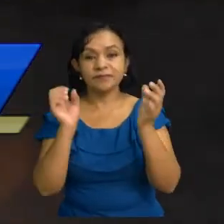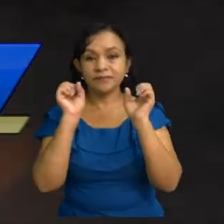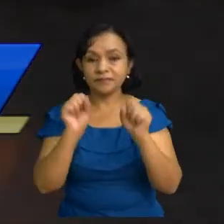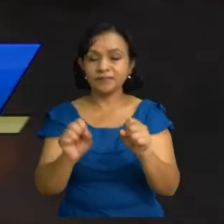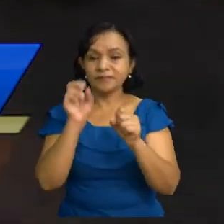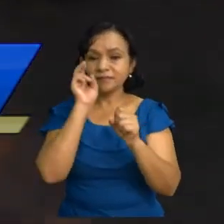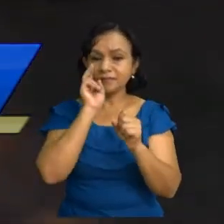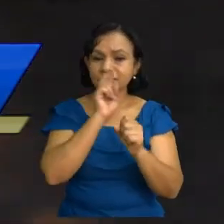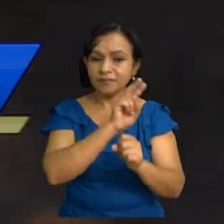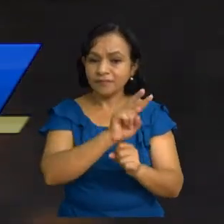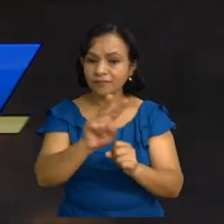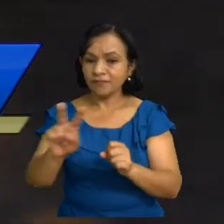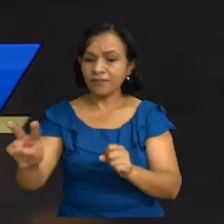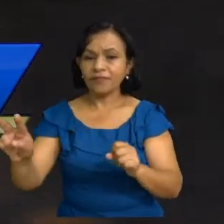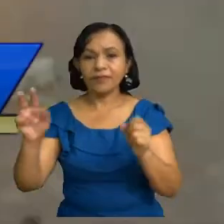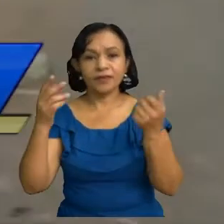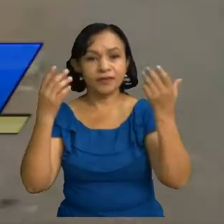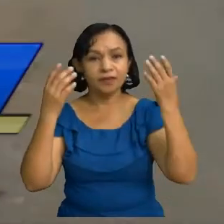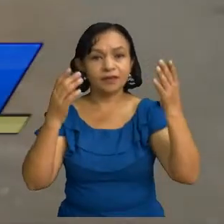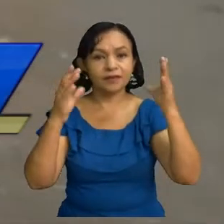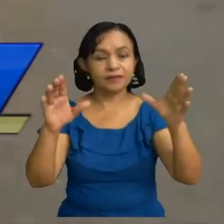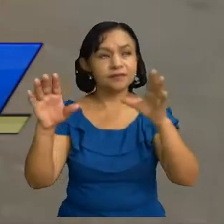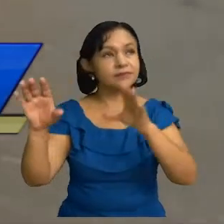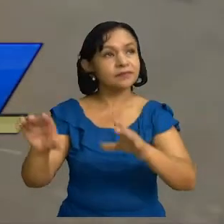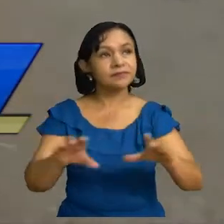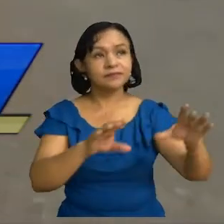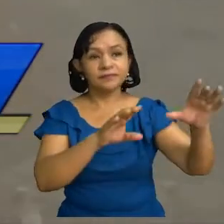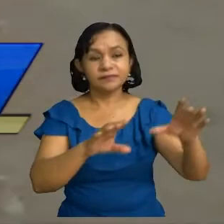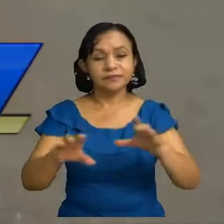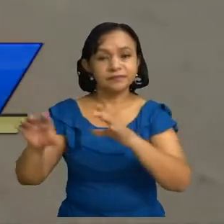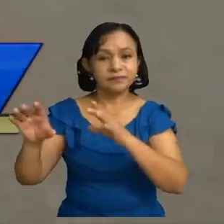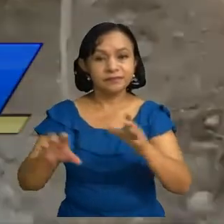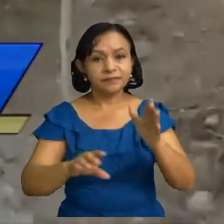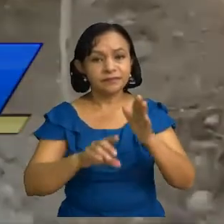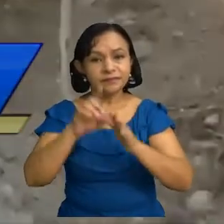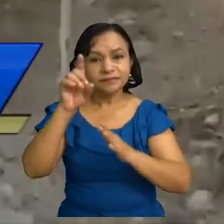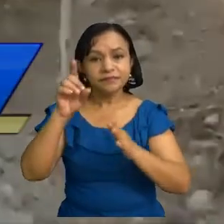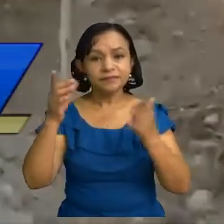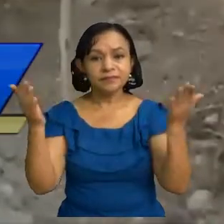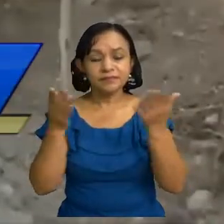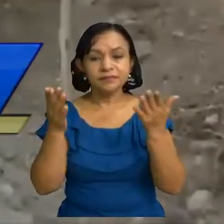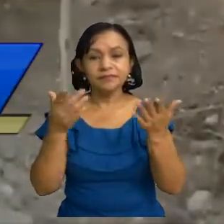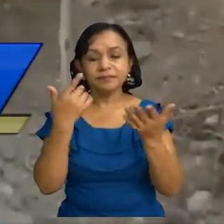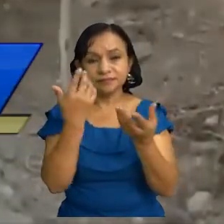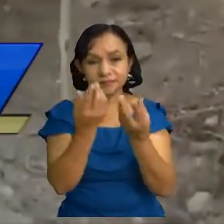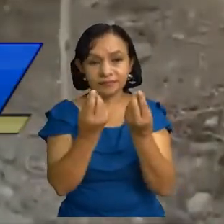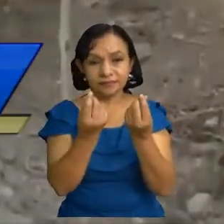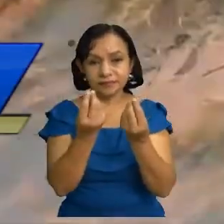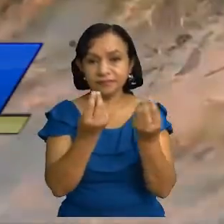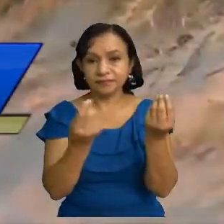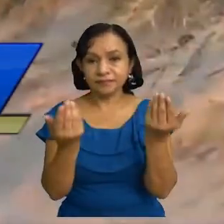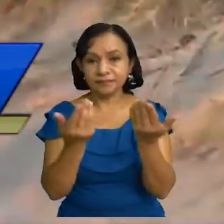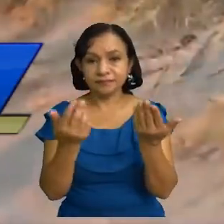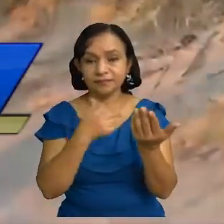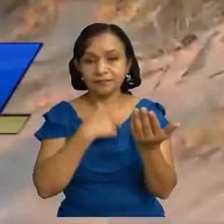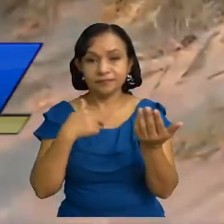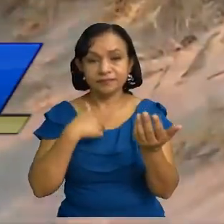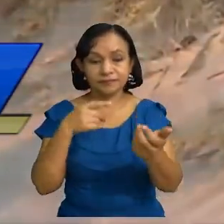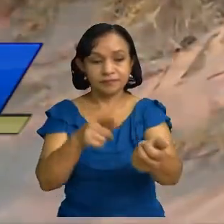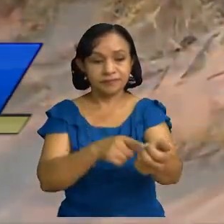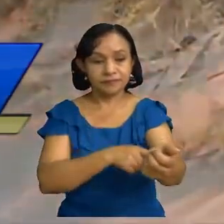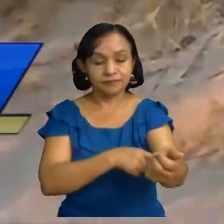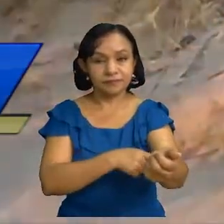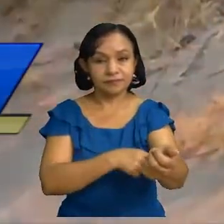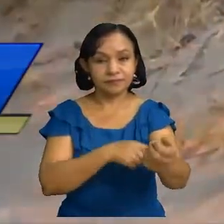apreciar cosas o actividades que se desarrollan como una alternativa económica porque están nuestras hermanas de la